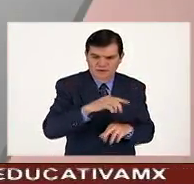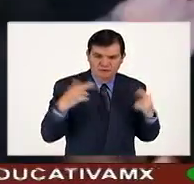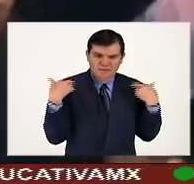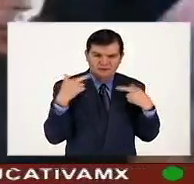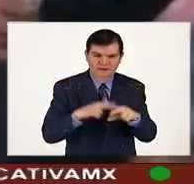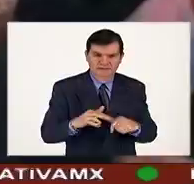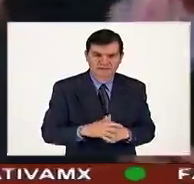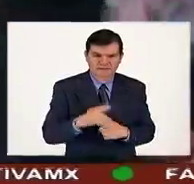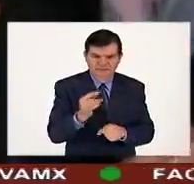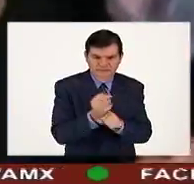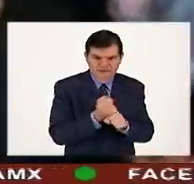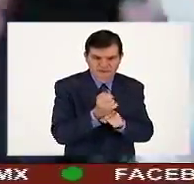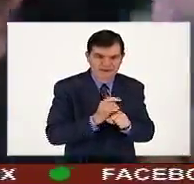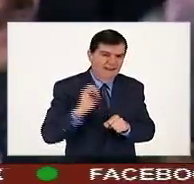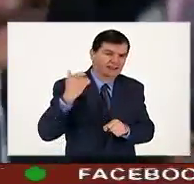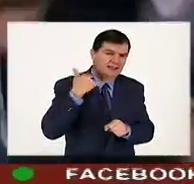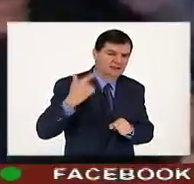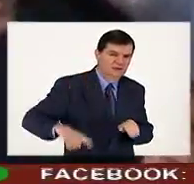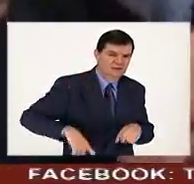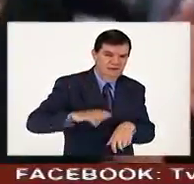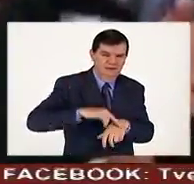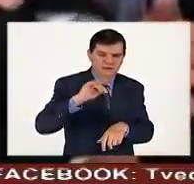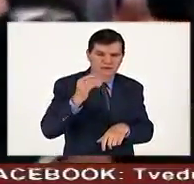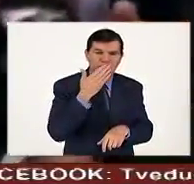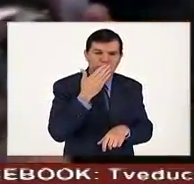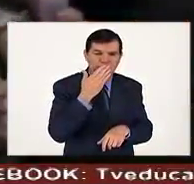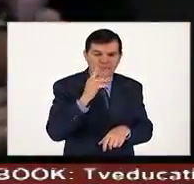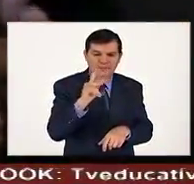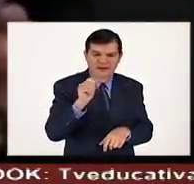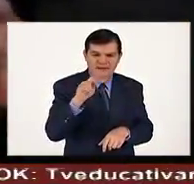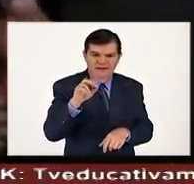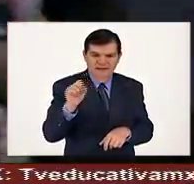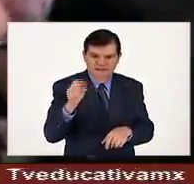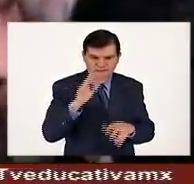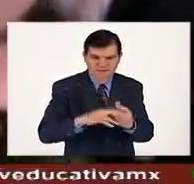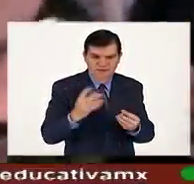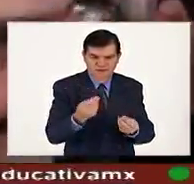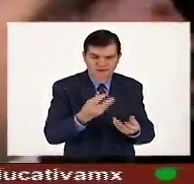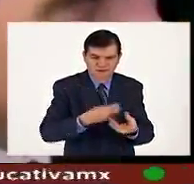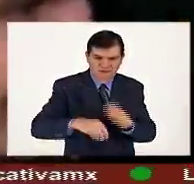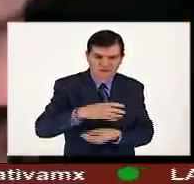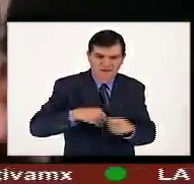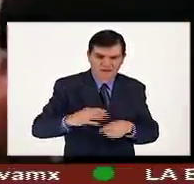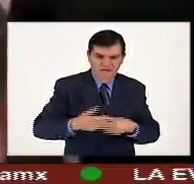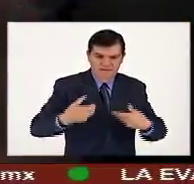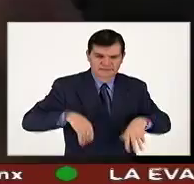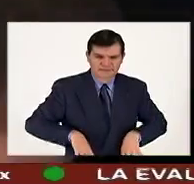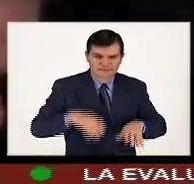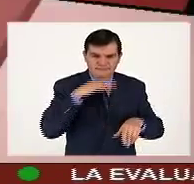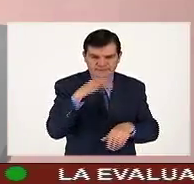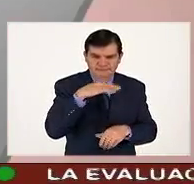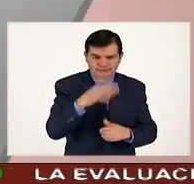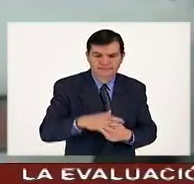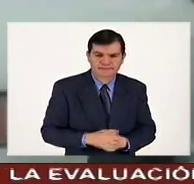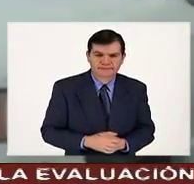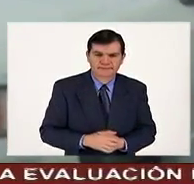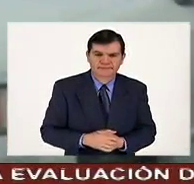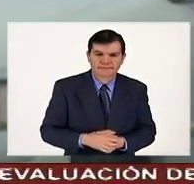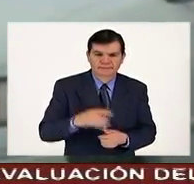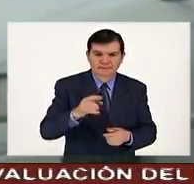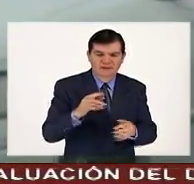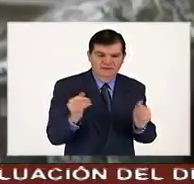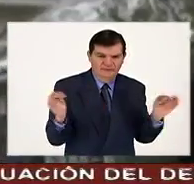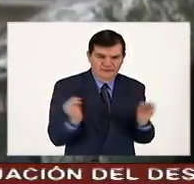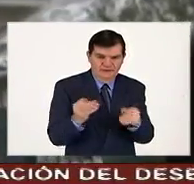maestros. Investigan al exgobernador de Sonora, Guillermo Padrés, por operaciones con recursos de procedencia ilícita. El